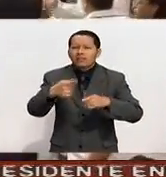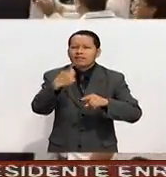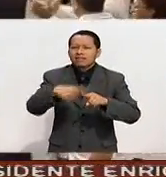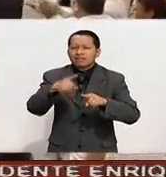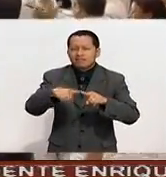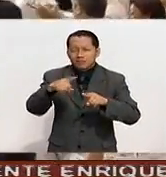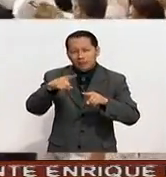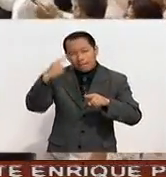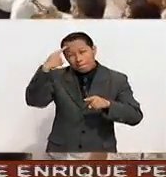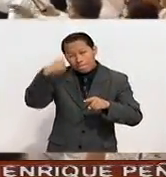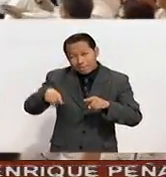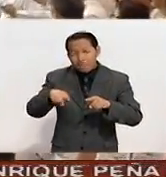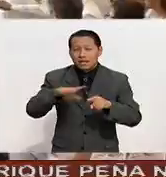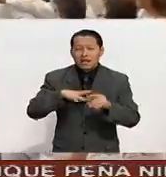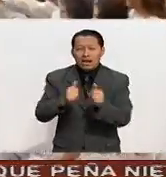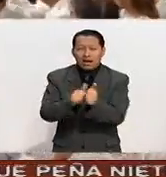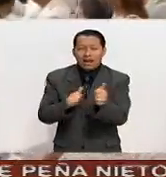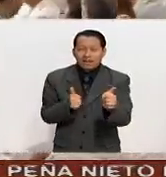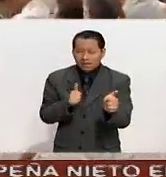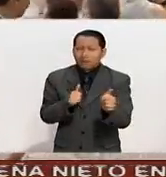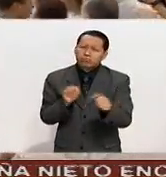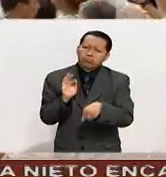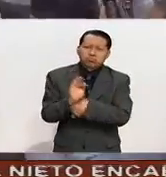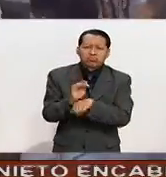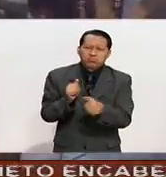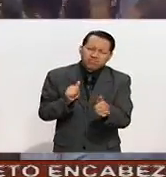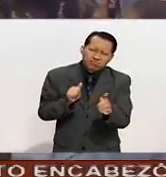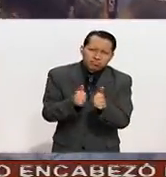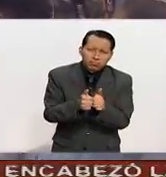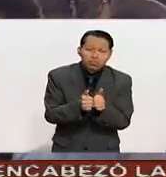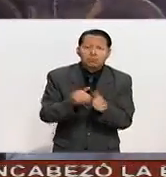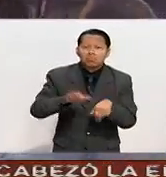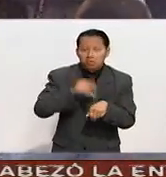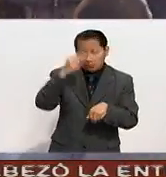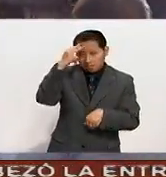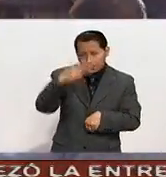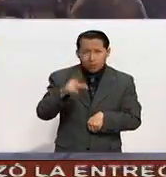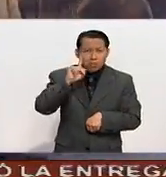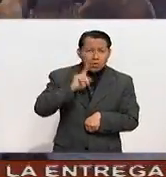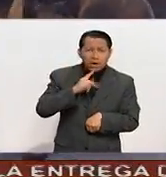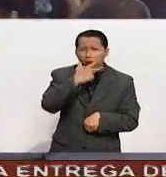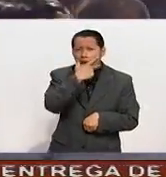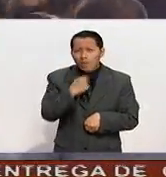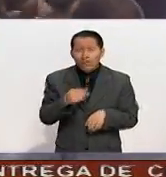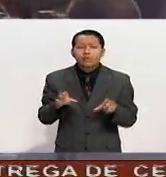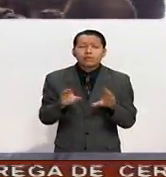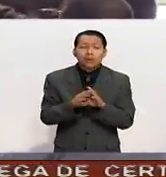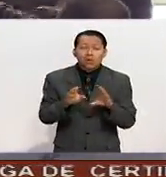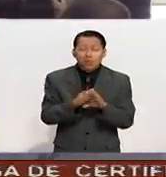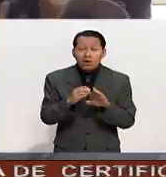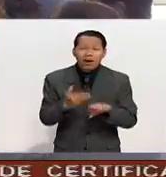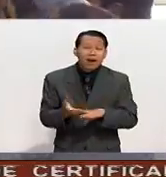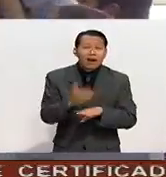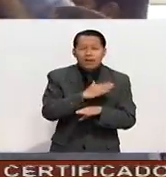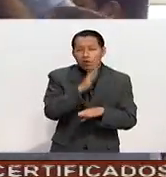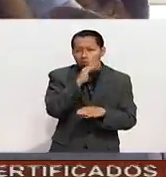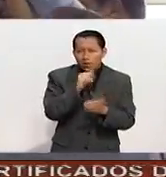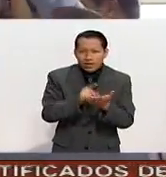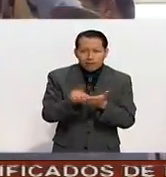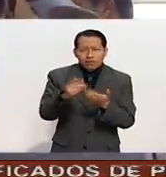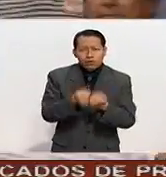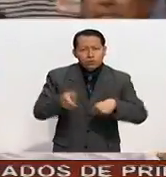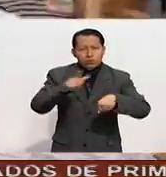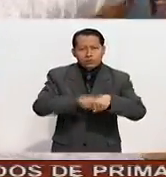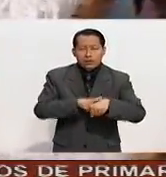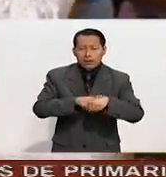abatir rezagos que en México implica que mexicanas y mexicanos no pudieran ejercer plenamente sus derechos sociales.